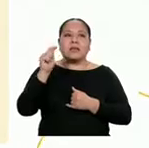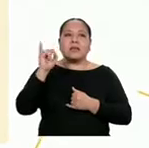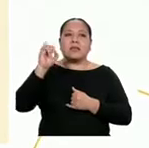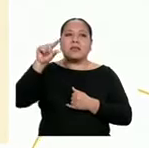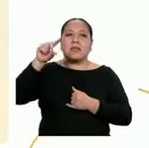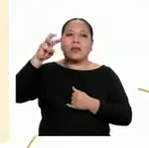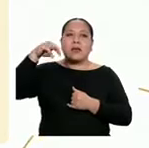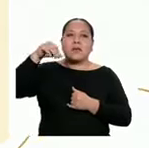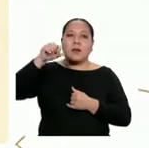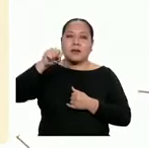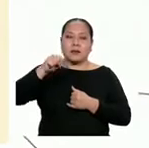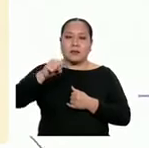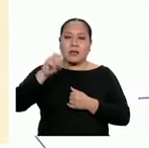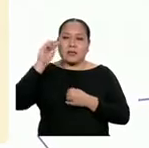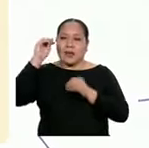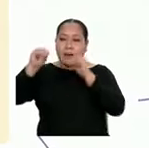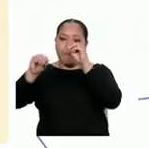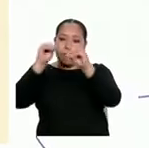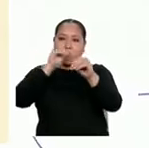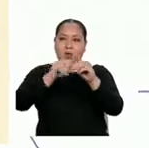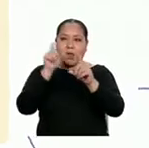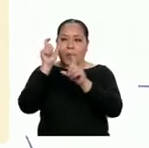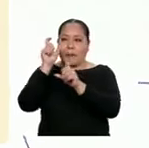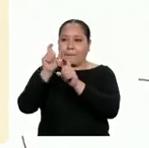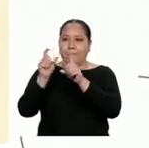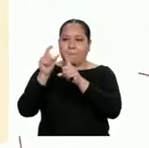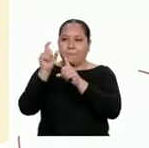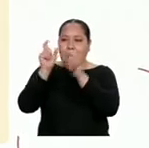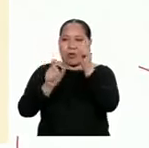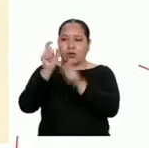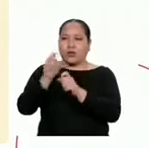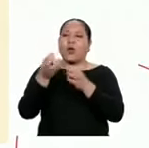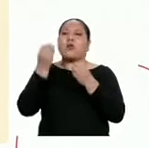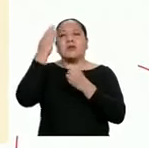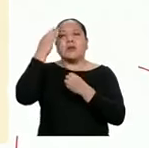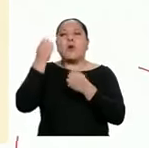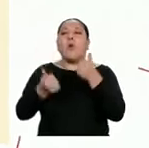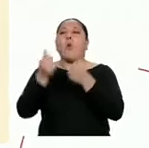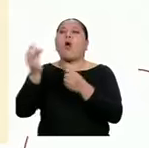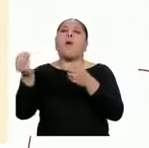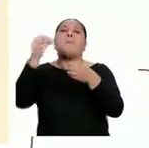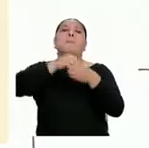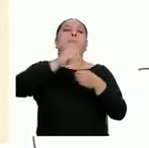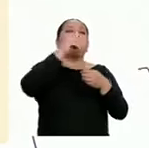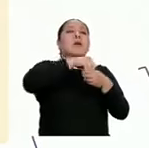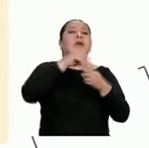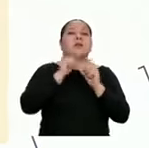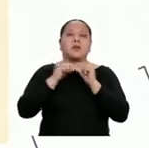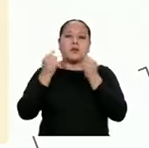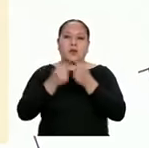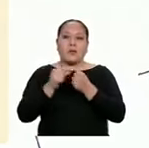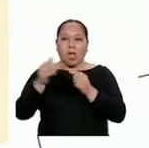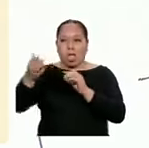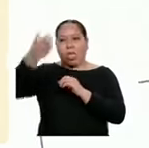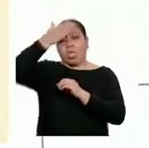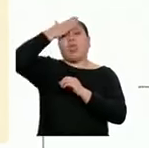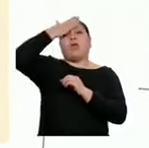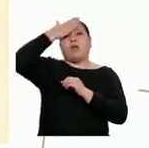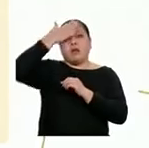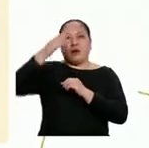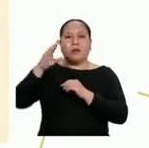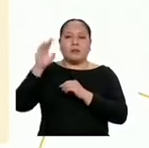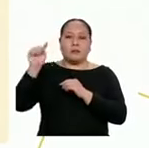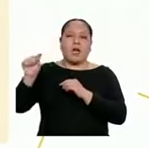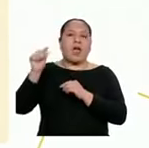a las personas para identificarlas, para saber a qué grupos pertenecen. Una vez colocada la marca, el estigma